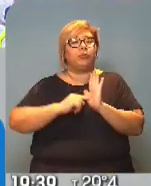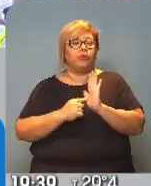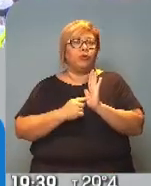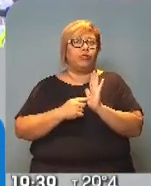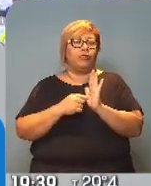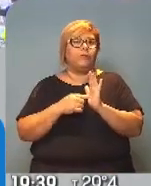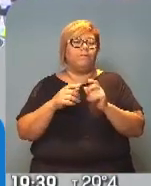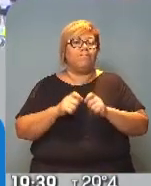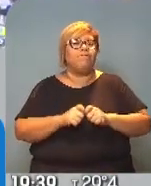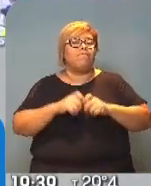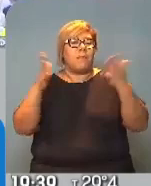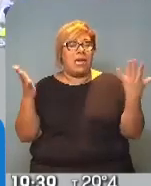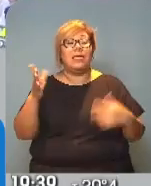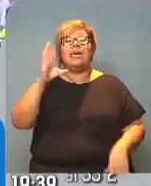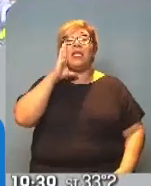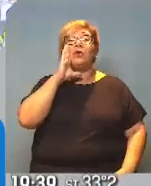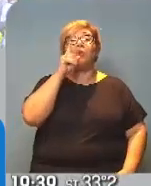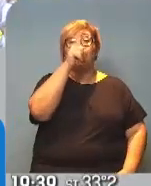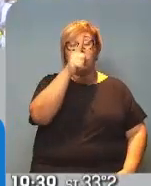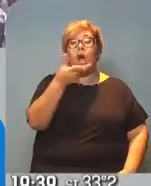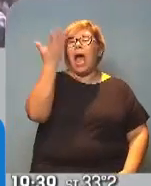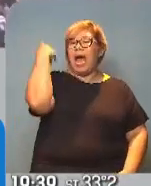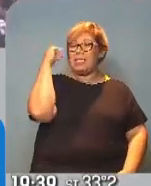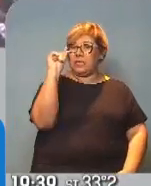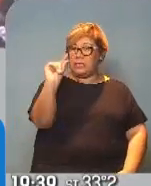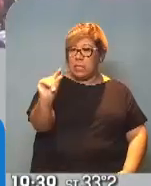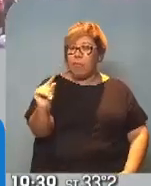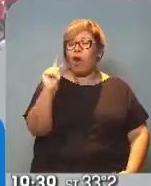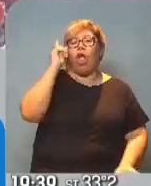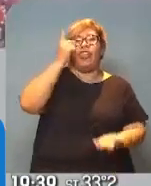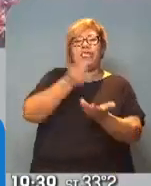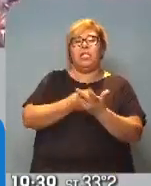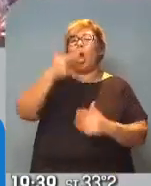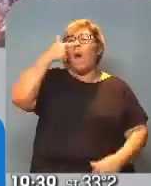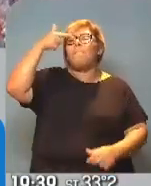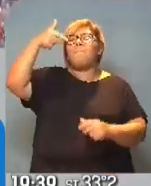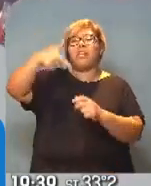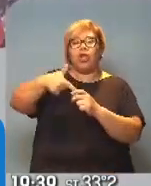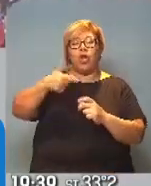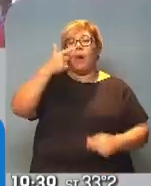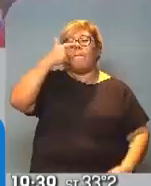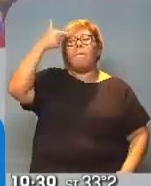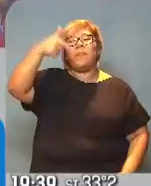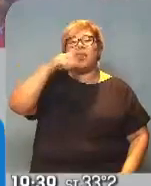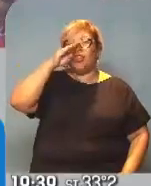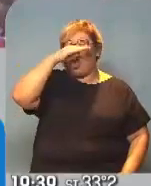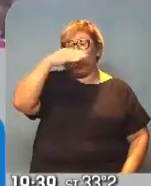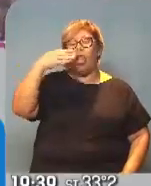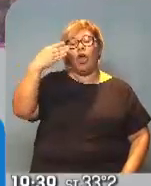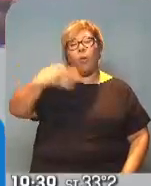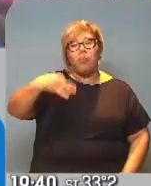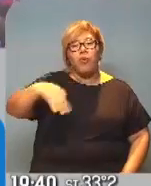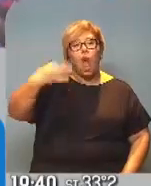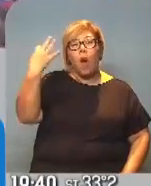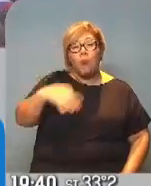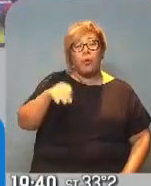semanas los Estados Unidos decidieron dejar de comprar petróleo. Pero ¿quién es el único que pagaba el petróleo de Venezuela contado? Los Estados Unidos,